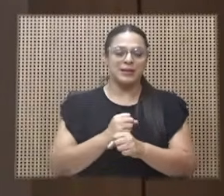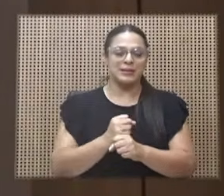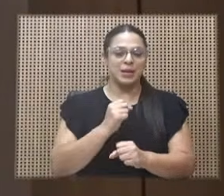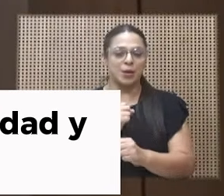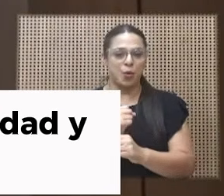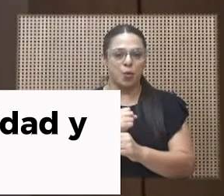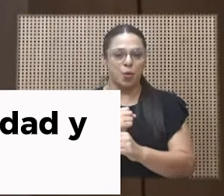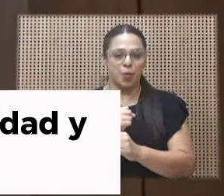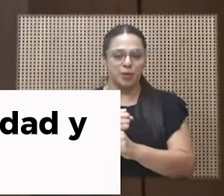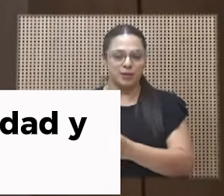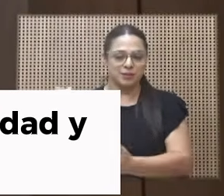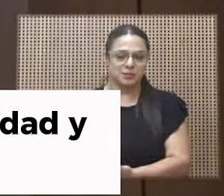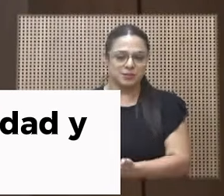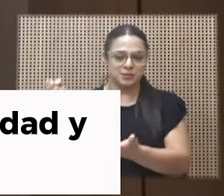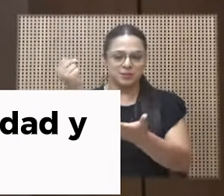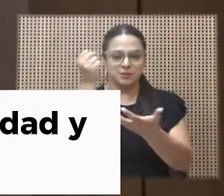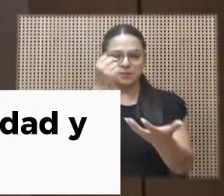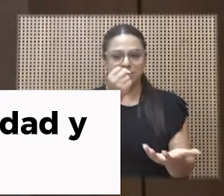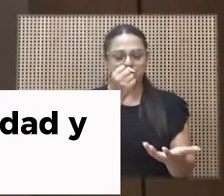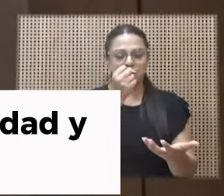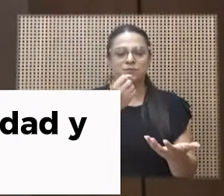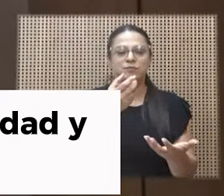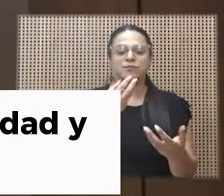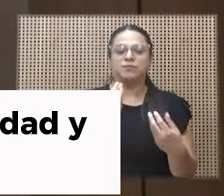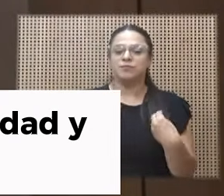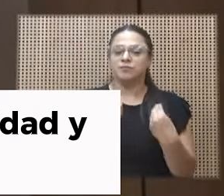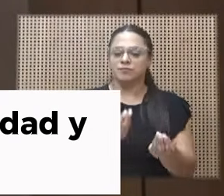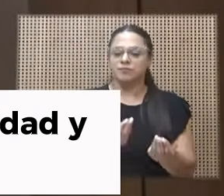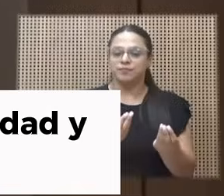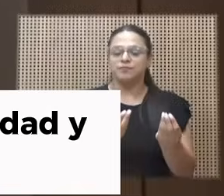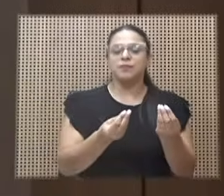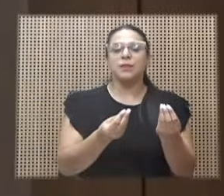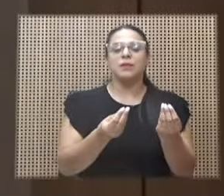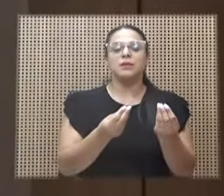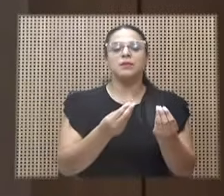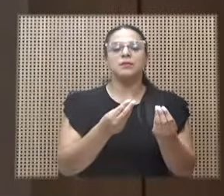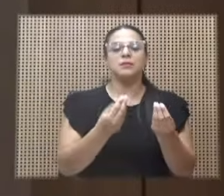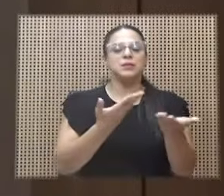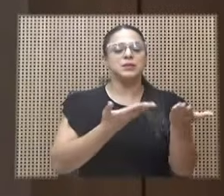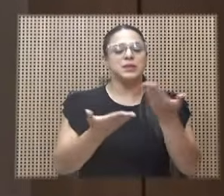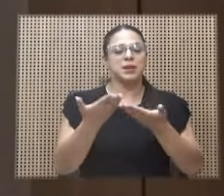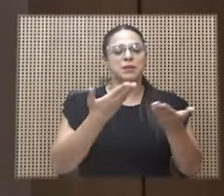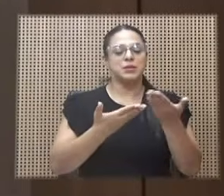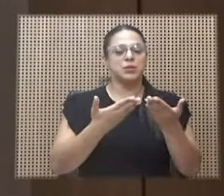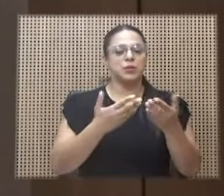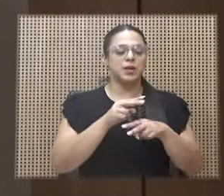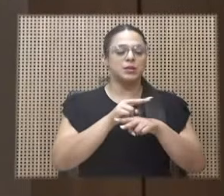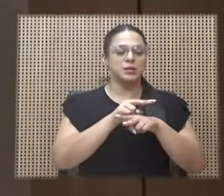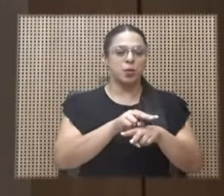implique el otorgamiento del servicio de seguridad y vigilancia. Jamás.